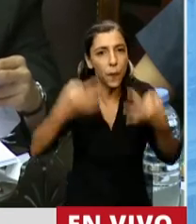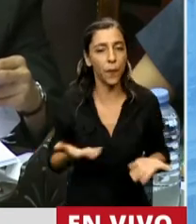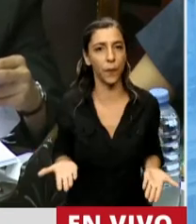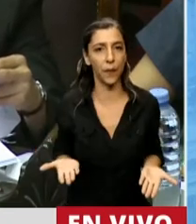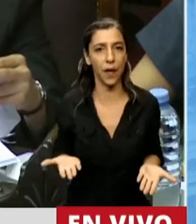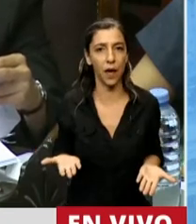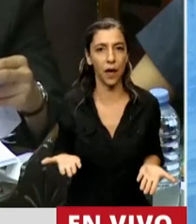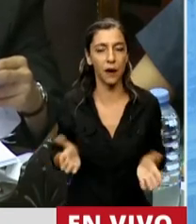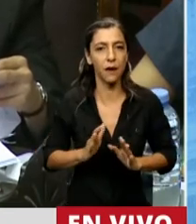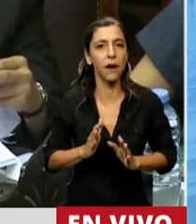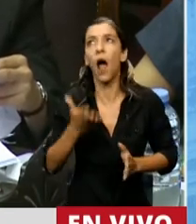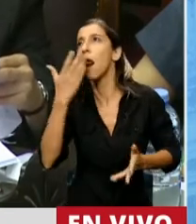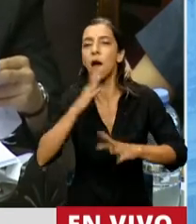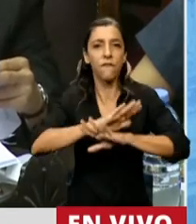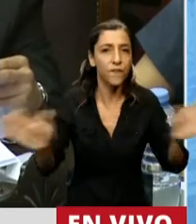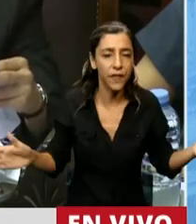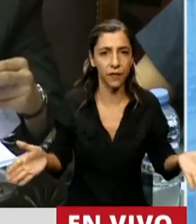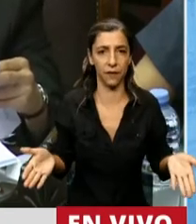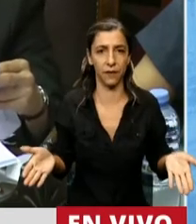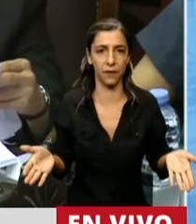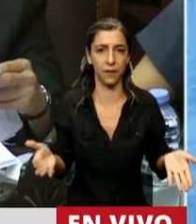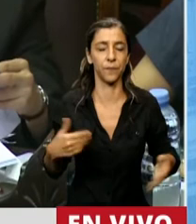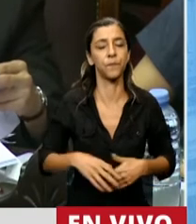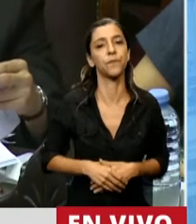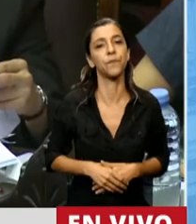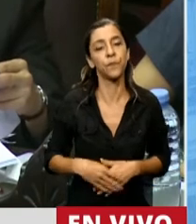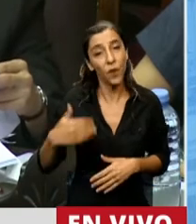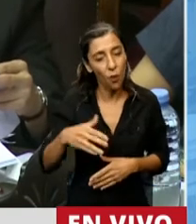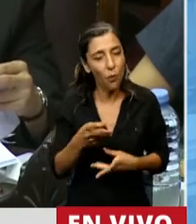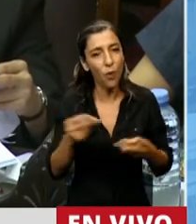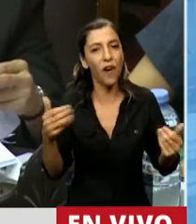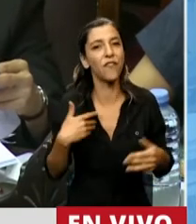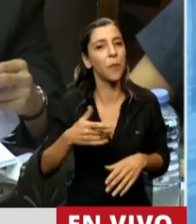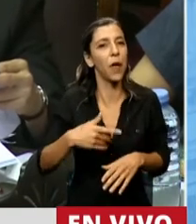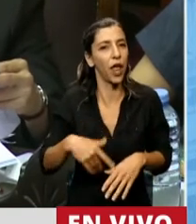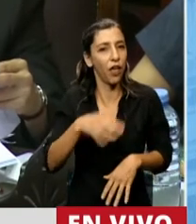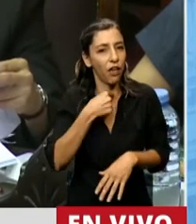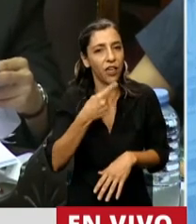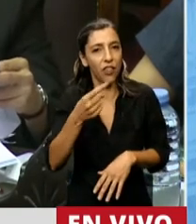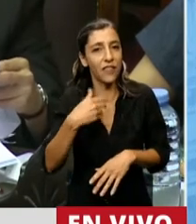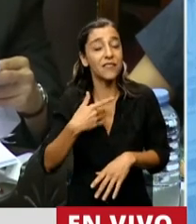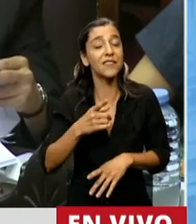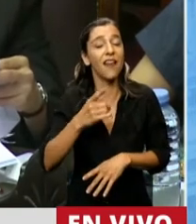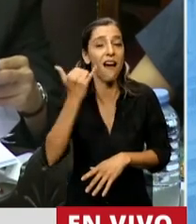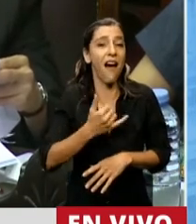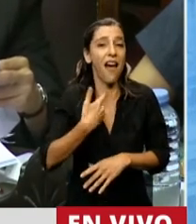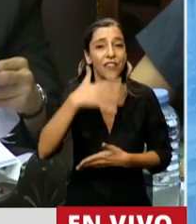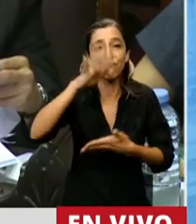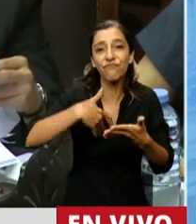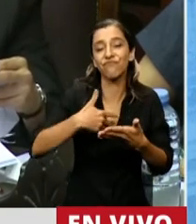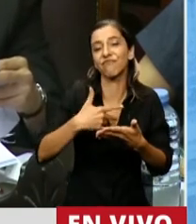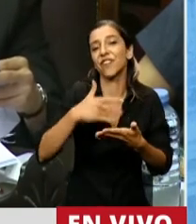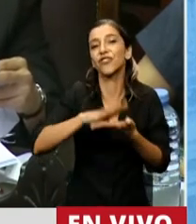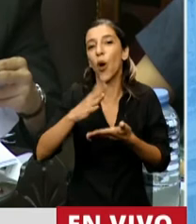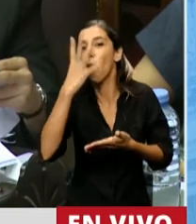Señor presidente, para ir terminando, hay una vieja fábula que habla del engaño, la fábula del lobo y